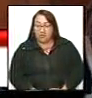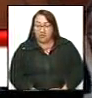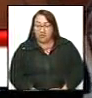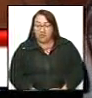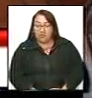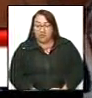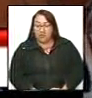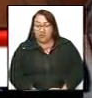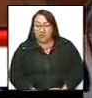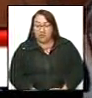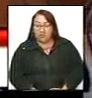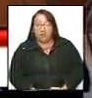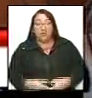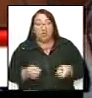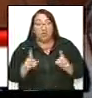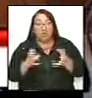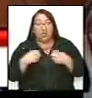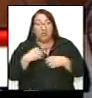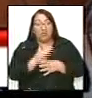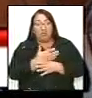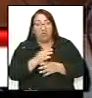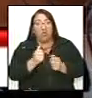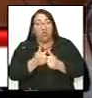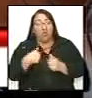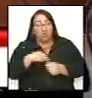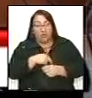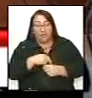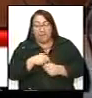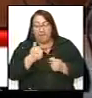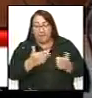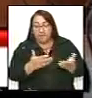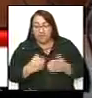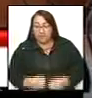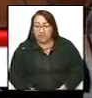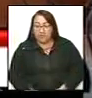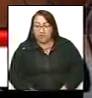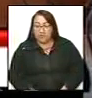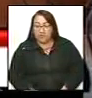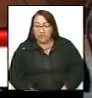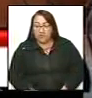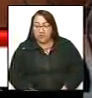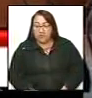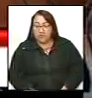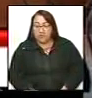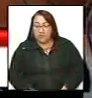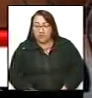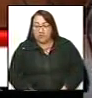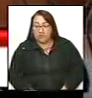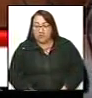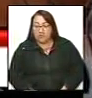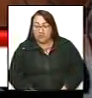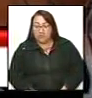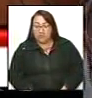compartir con nosotros este son bienvenidos sí claro